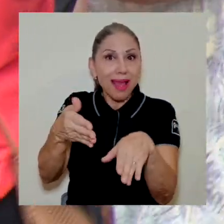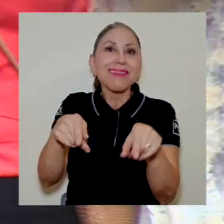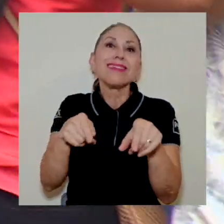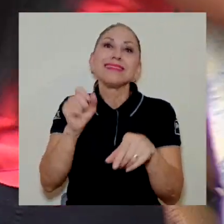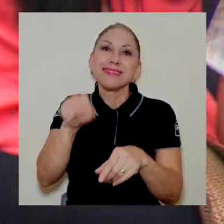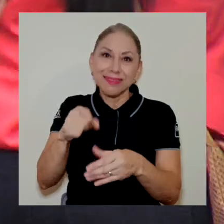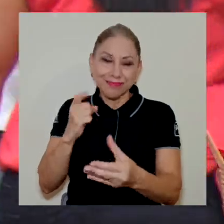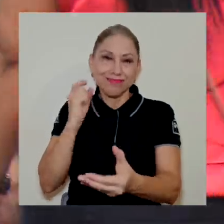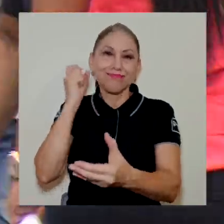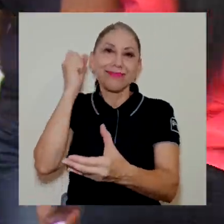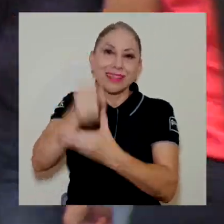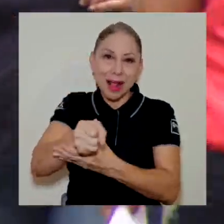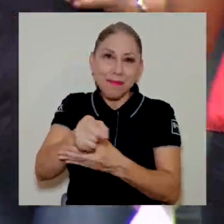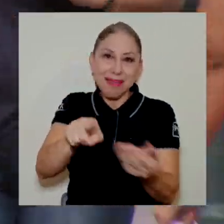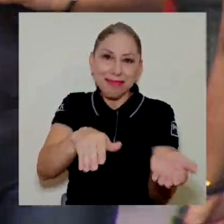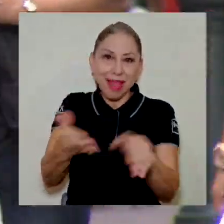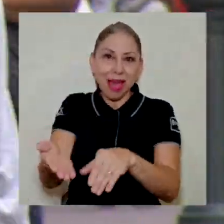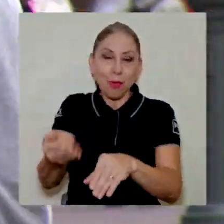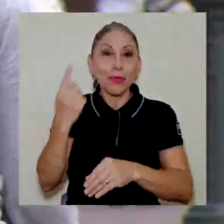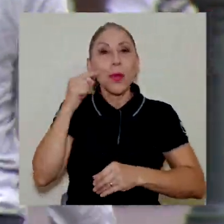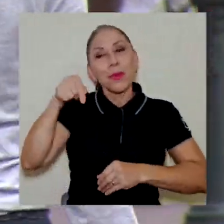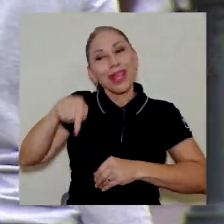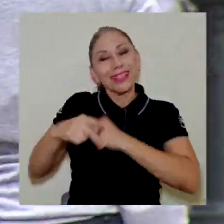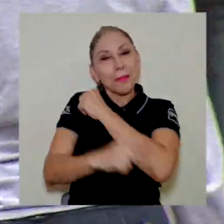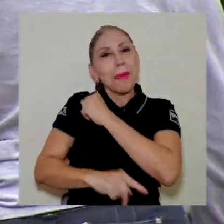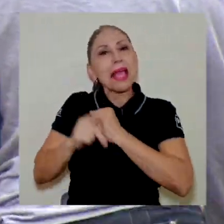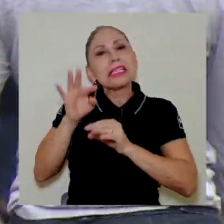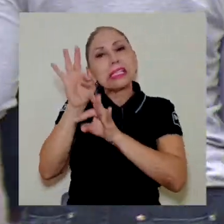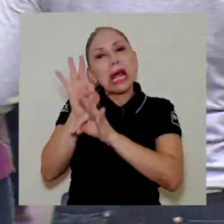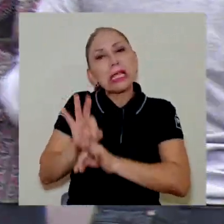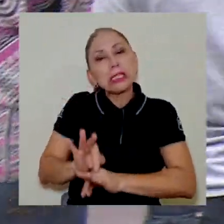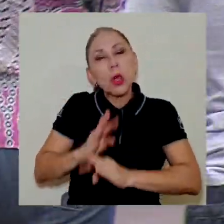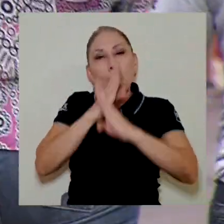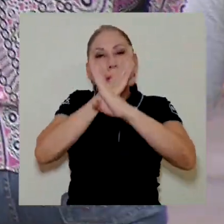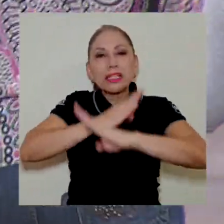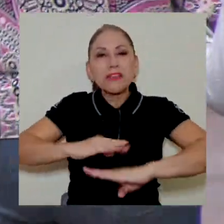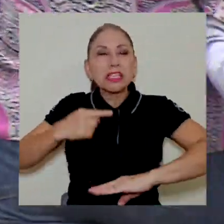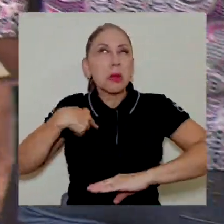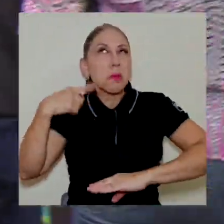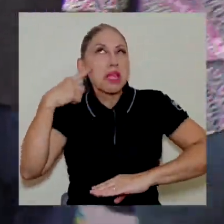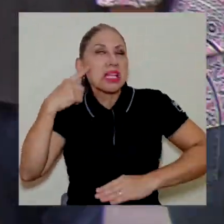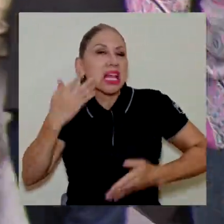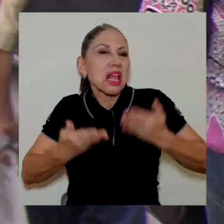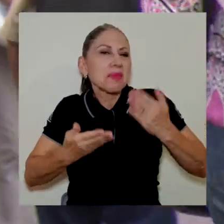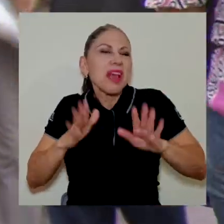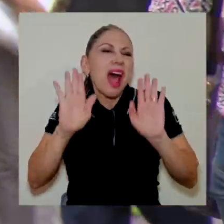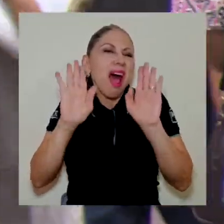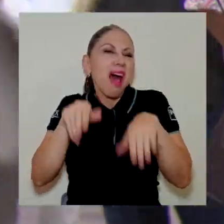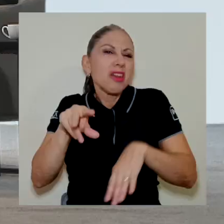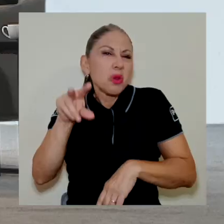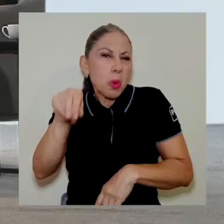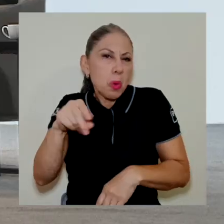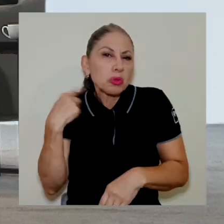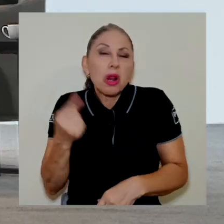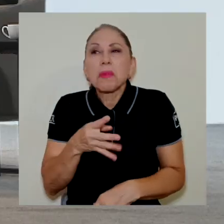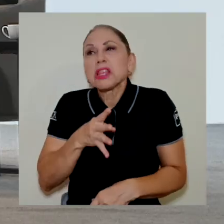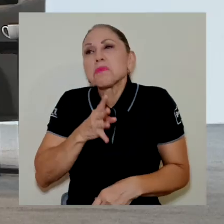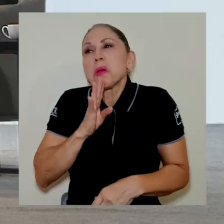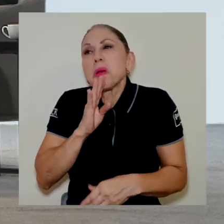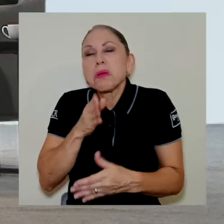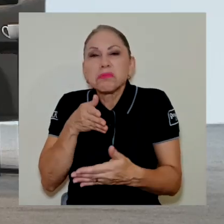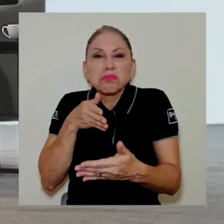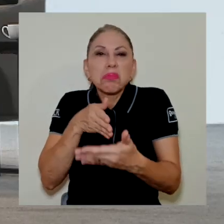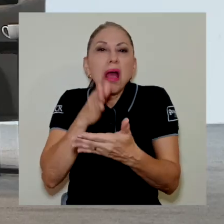¿verdad? Por ser un país con una tradición pacifista, uno podría pensar que no, eso es, ¿verdad?, nada más es ahí una